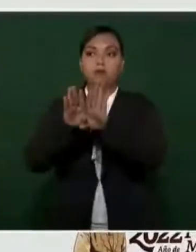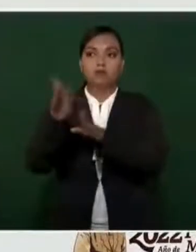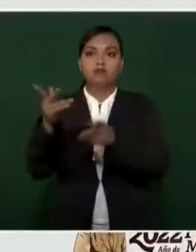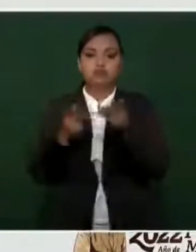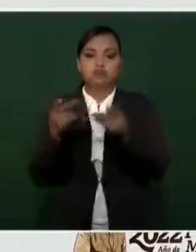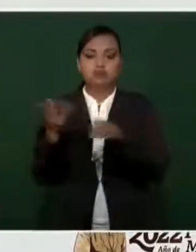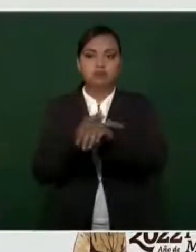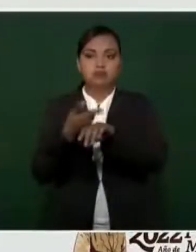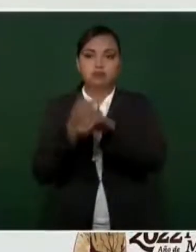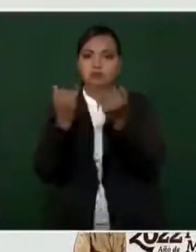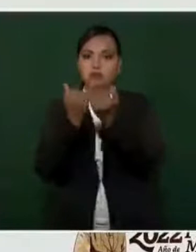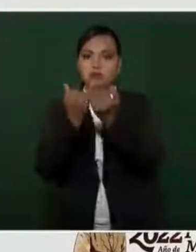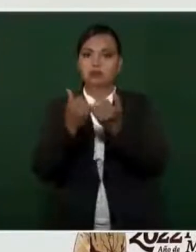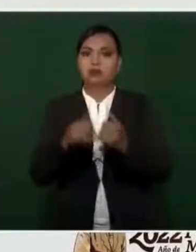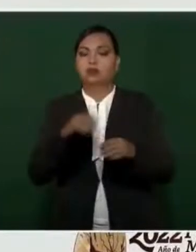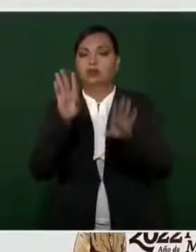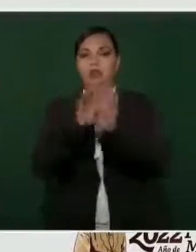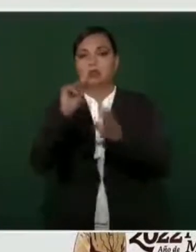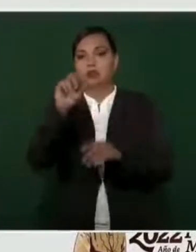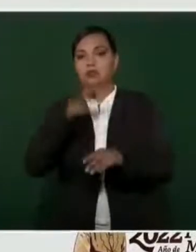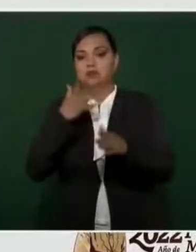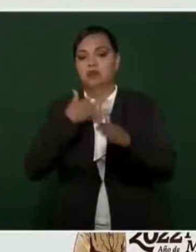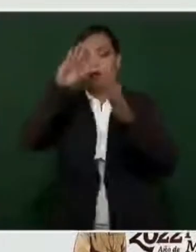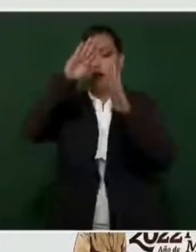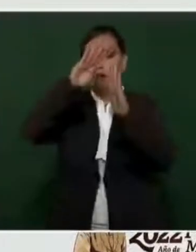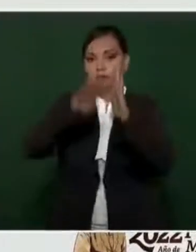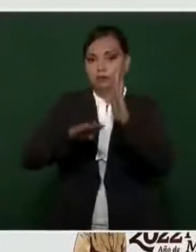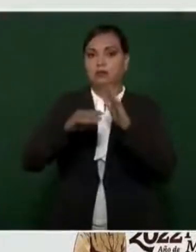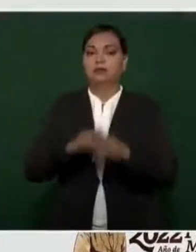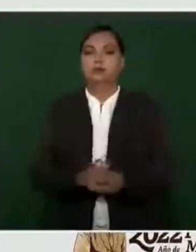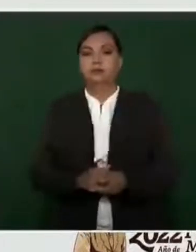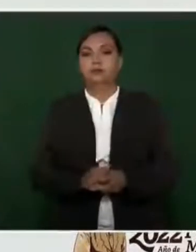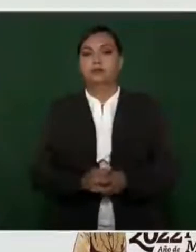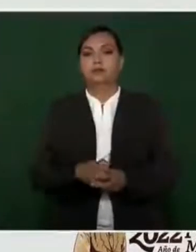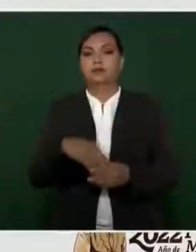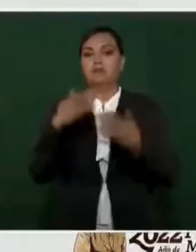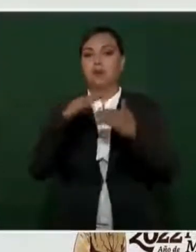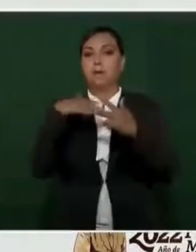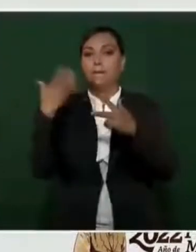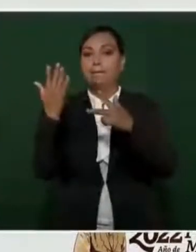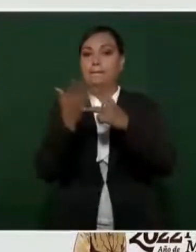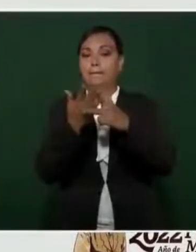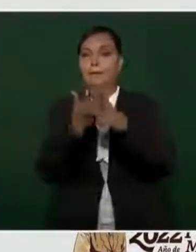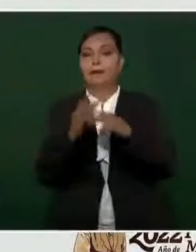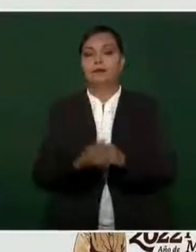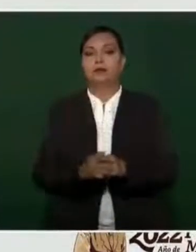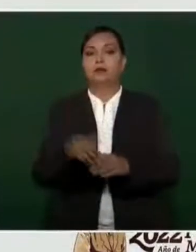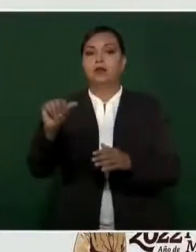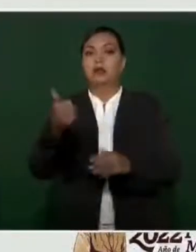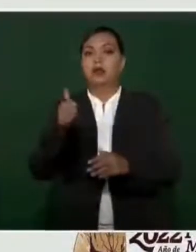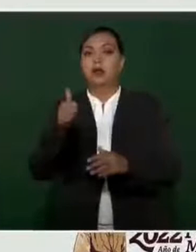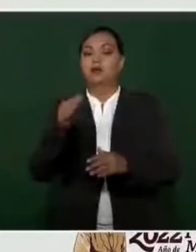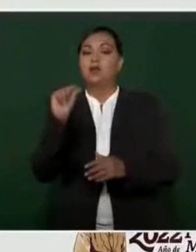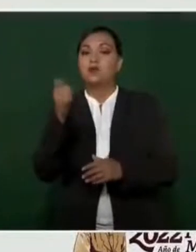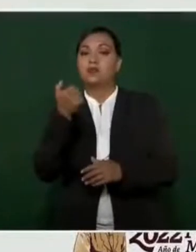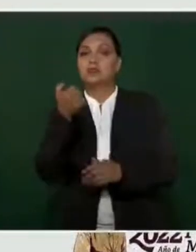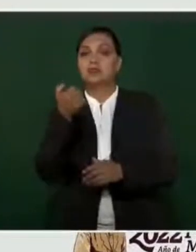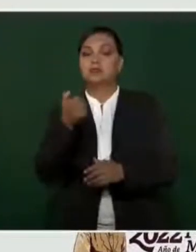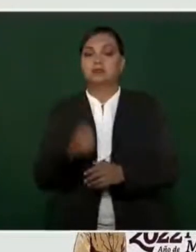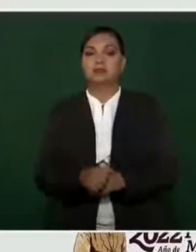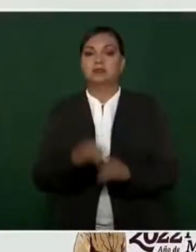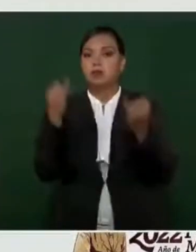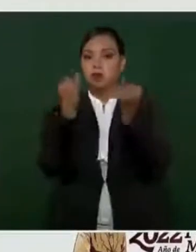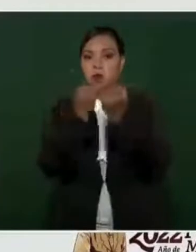este delito que tiene su tendencia hacia la baja. En homicidios dolosos, en agosto fueron 46, también